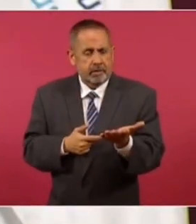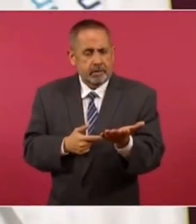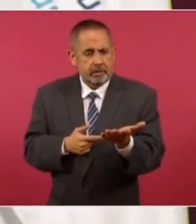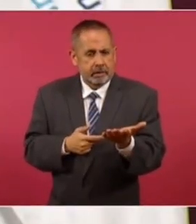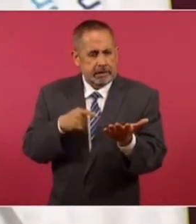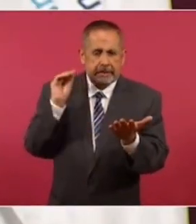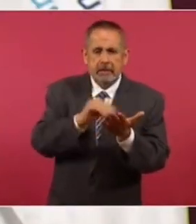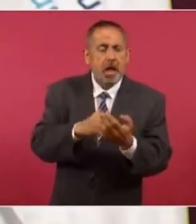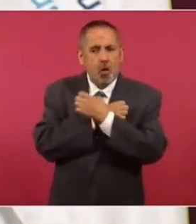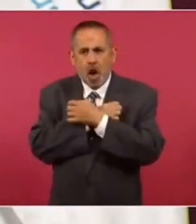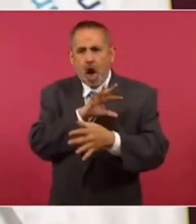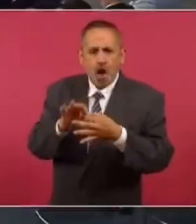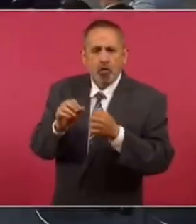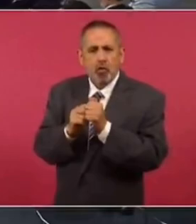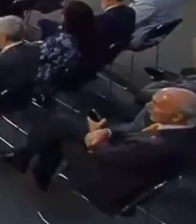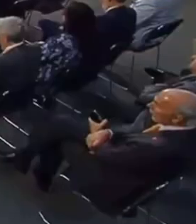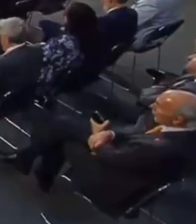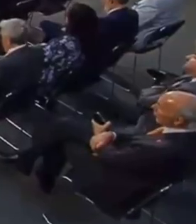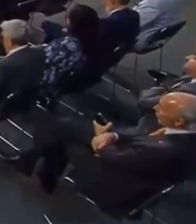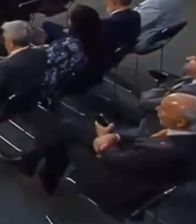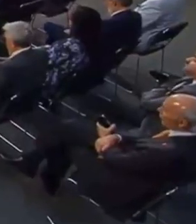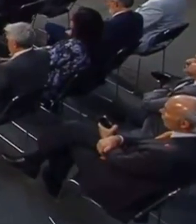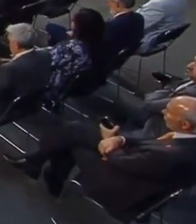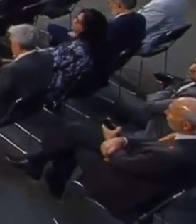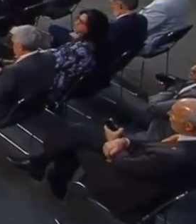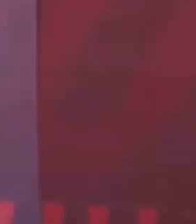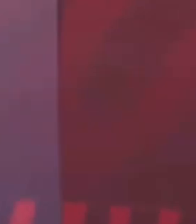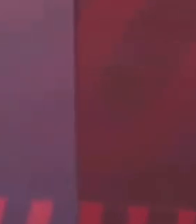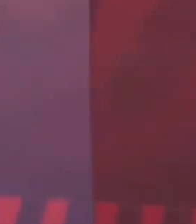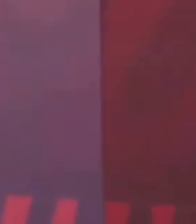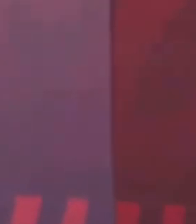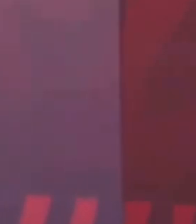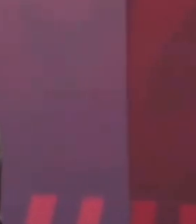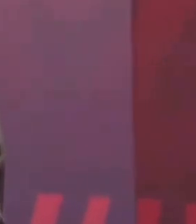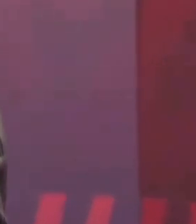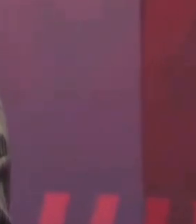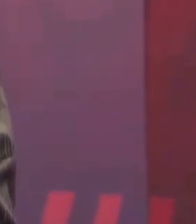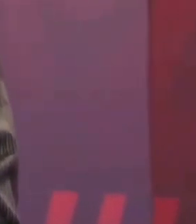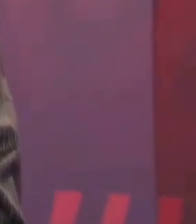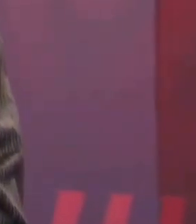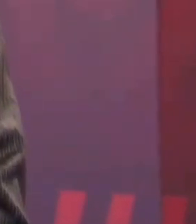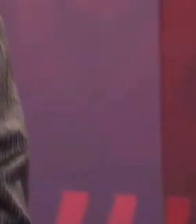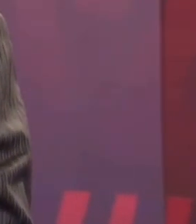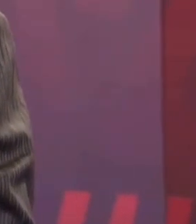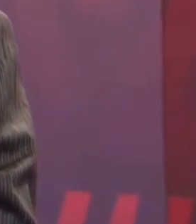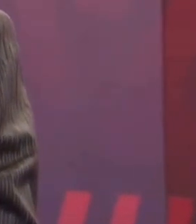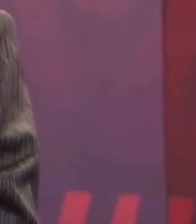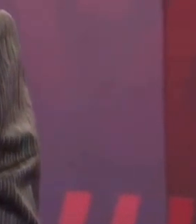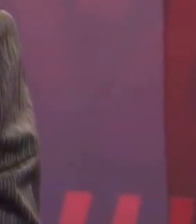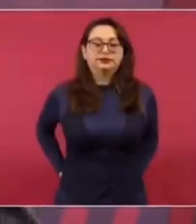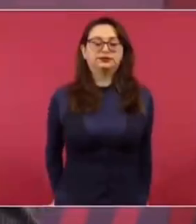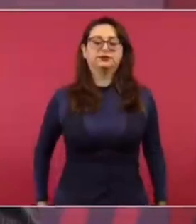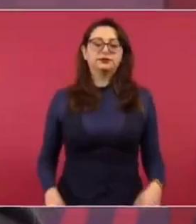poniendo en correspondencia la educación con la nueva realidad que estamos viviendo en el país. Y algo que es muy importante,